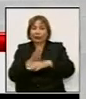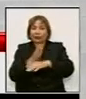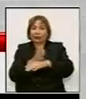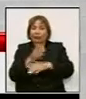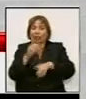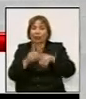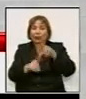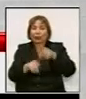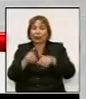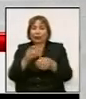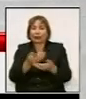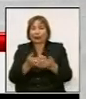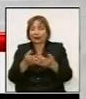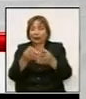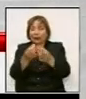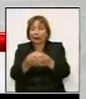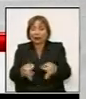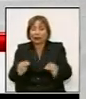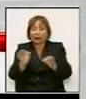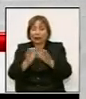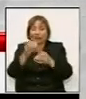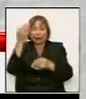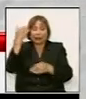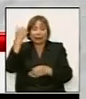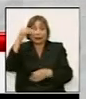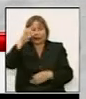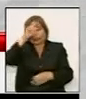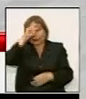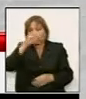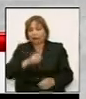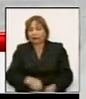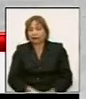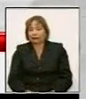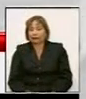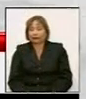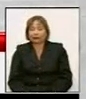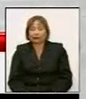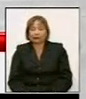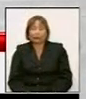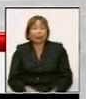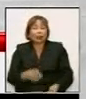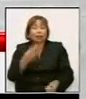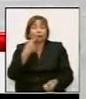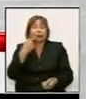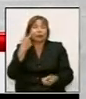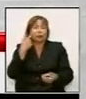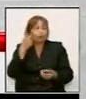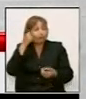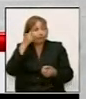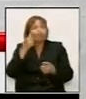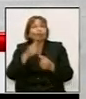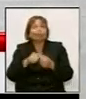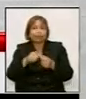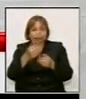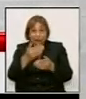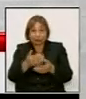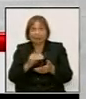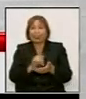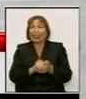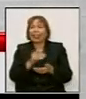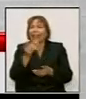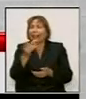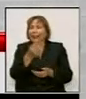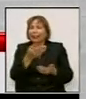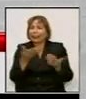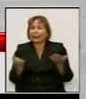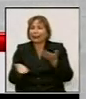algunas cosas importantes para el Perú en esa época, ¿no? Solamente quisiera también reconocer y que él estuvo